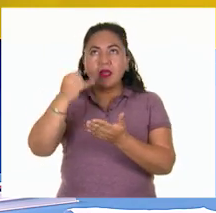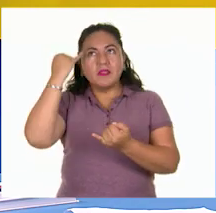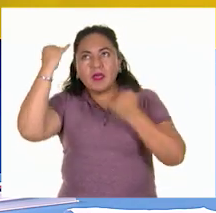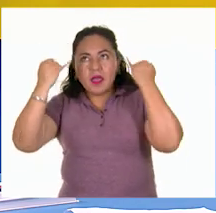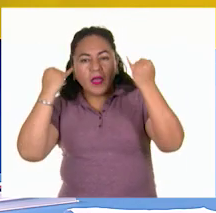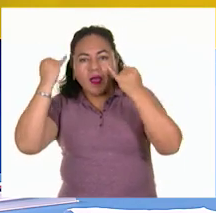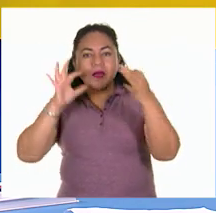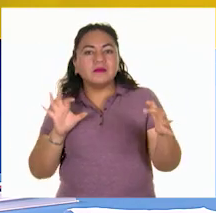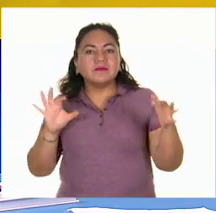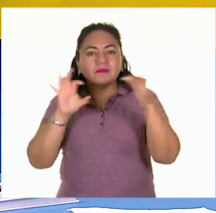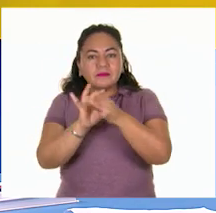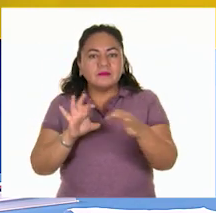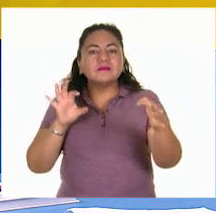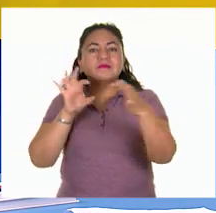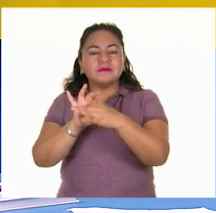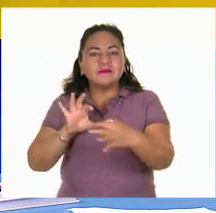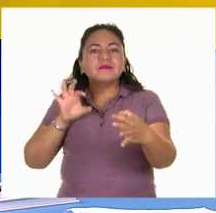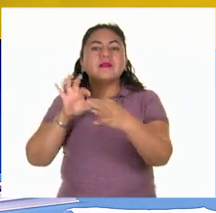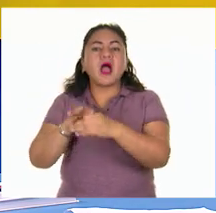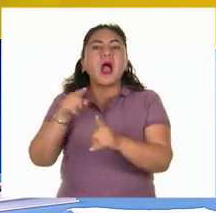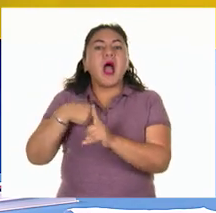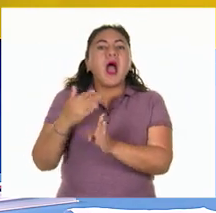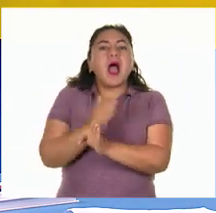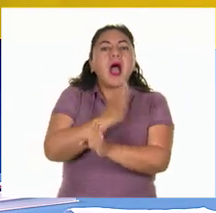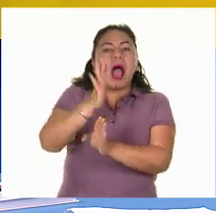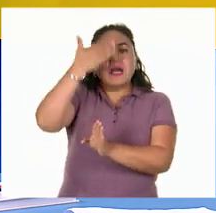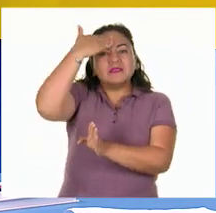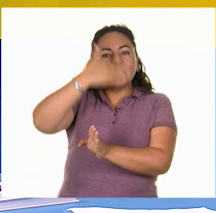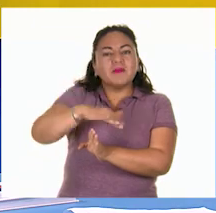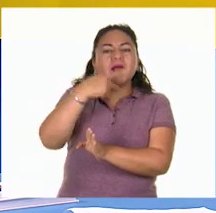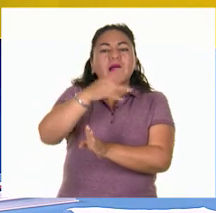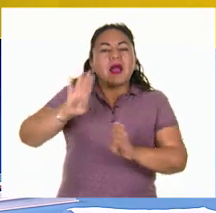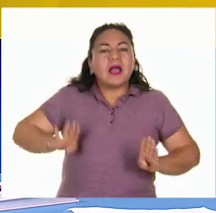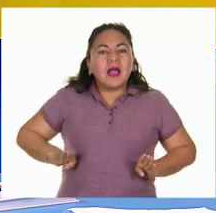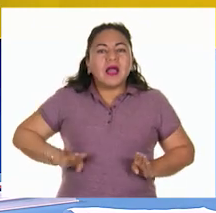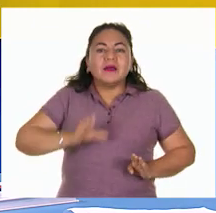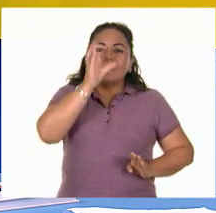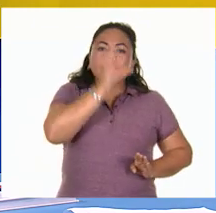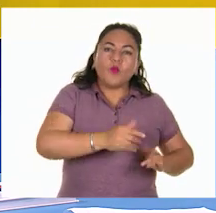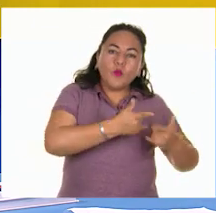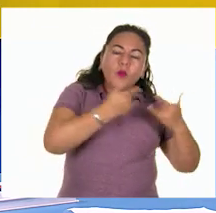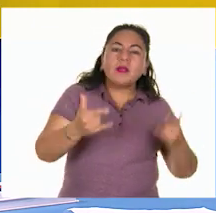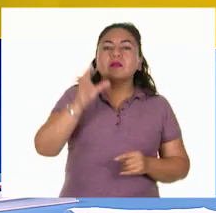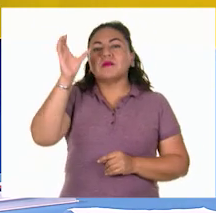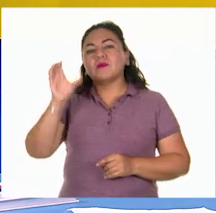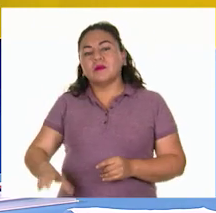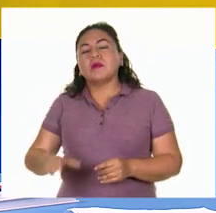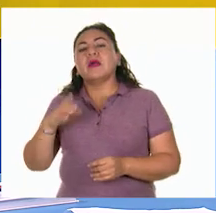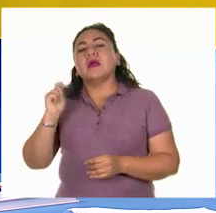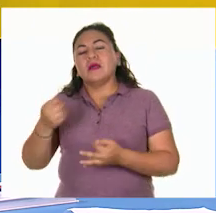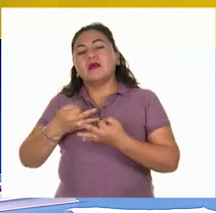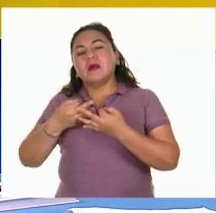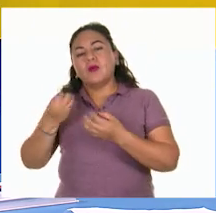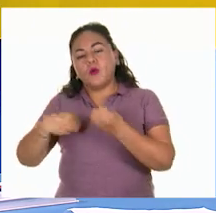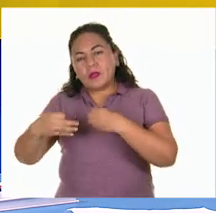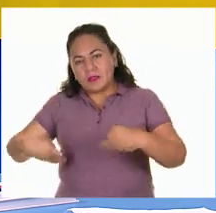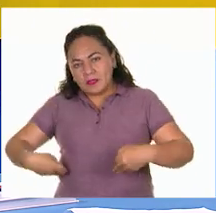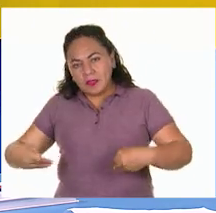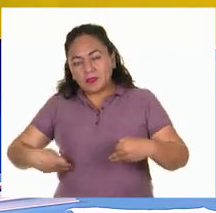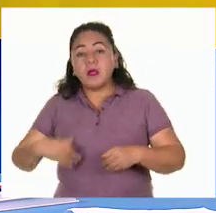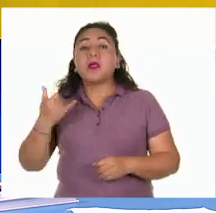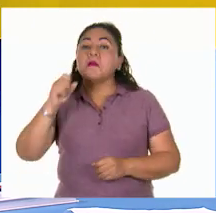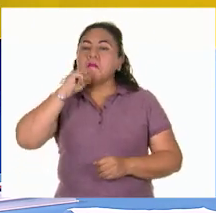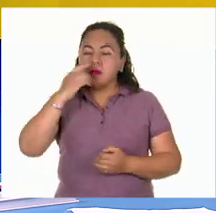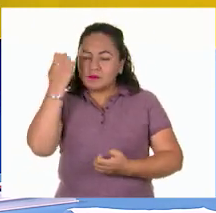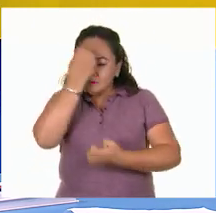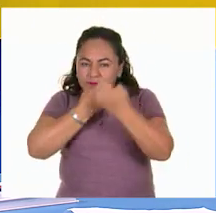ideas con respecto a lo que sabían acerca de cada tipo de texto y también con base en la lectura y análisis